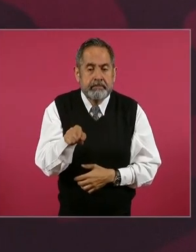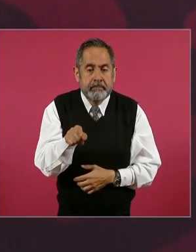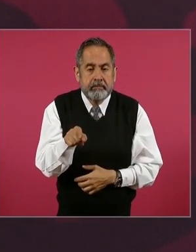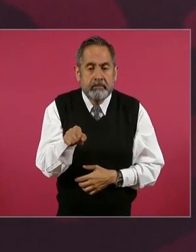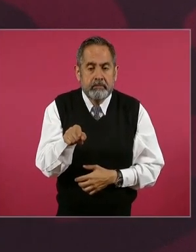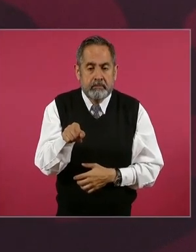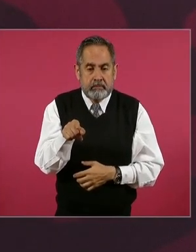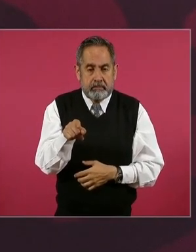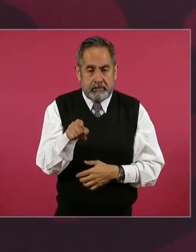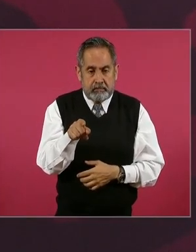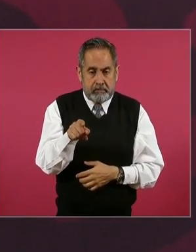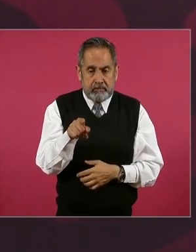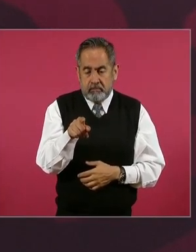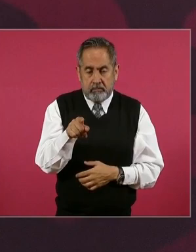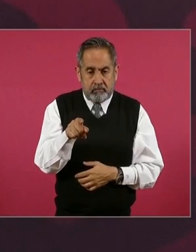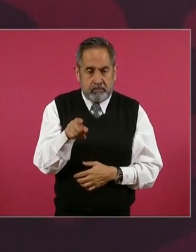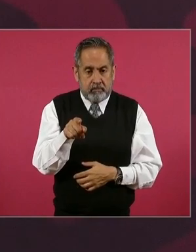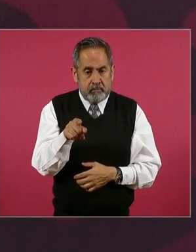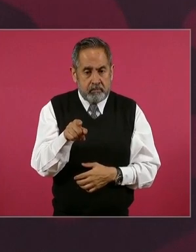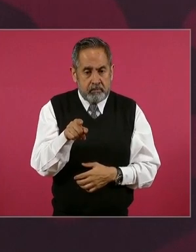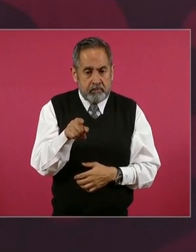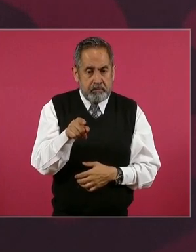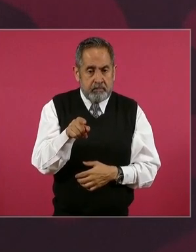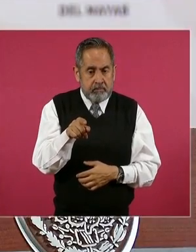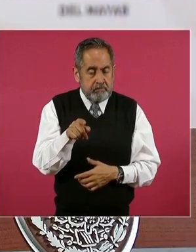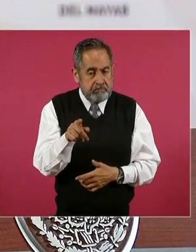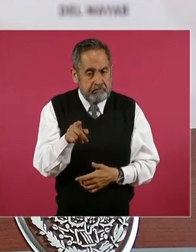eh se mantenga eh